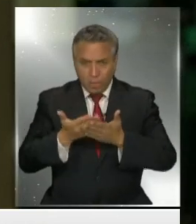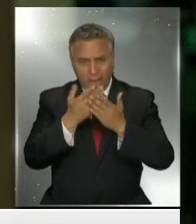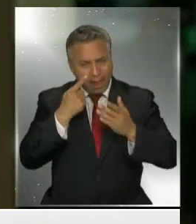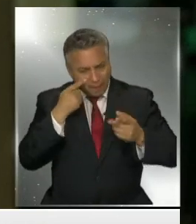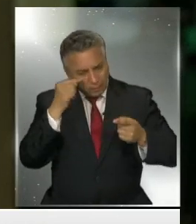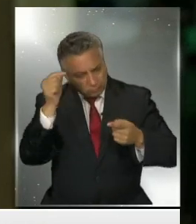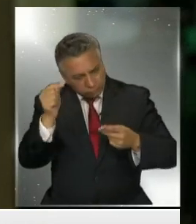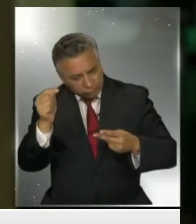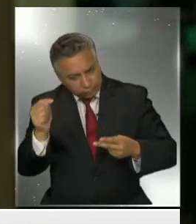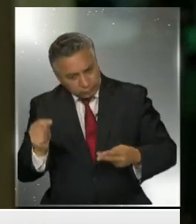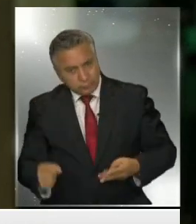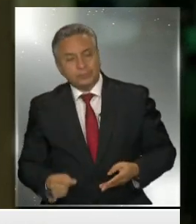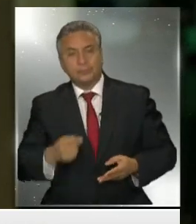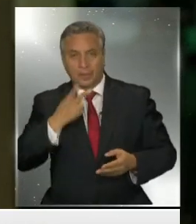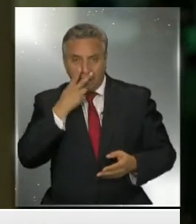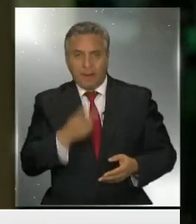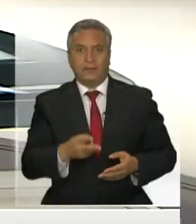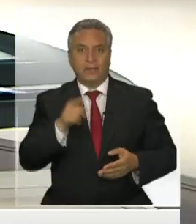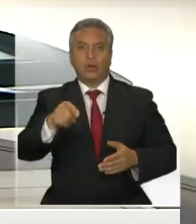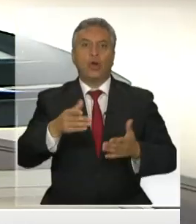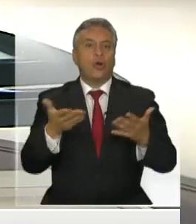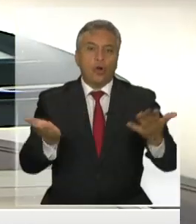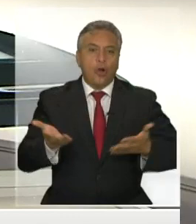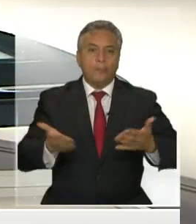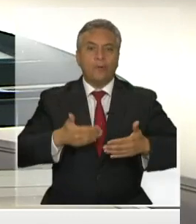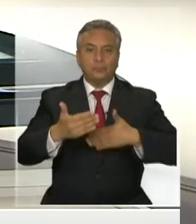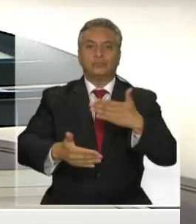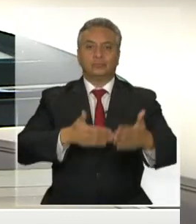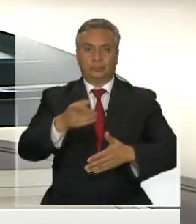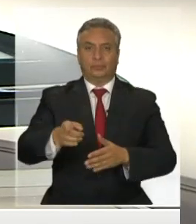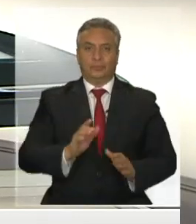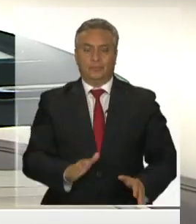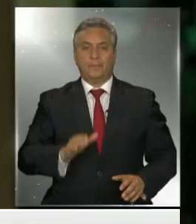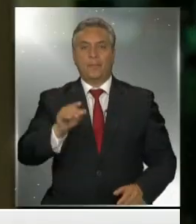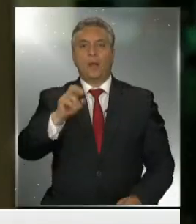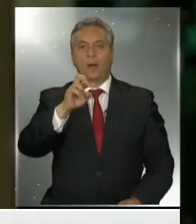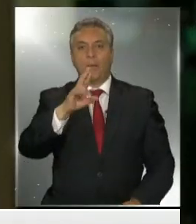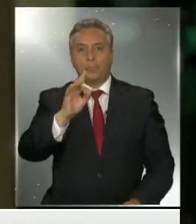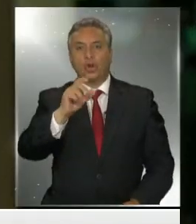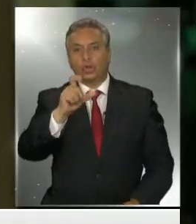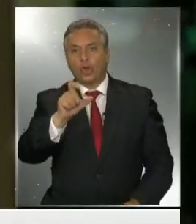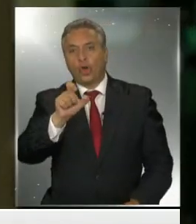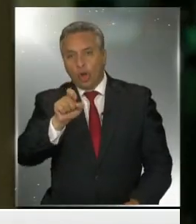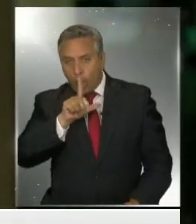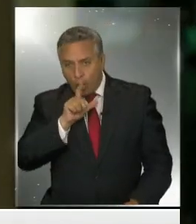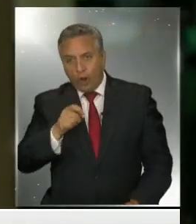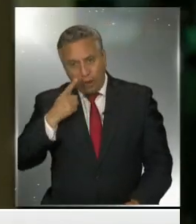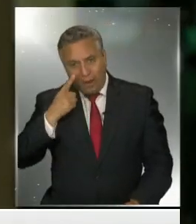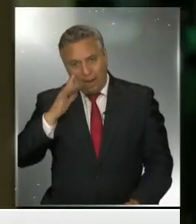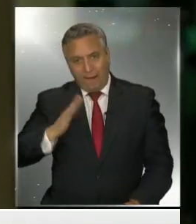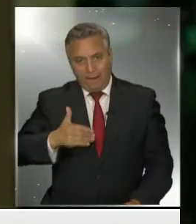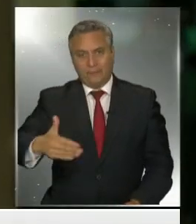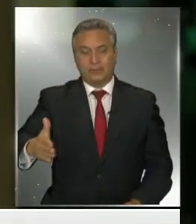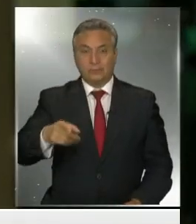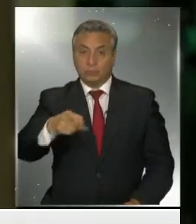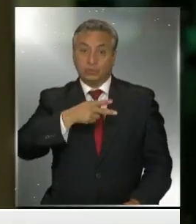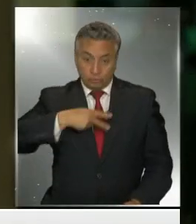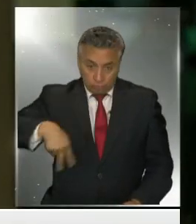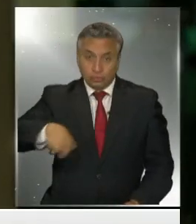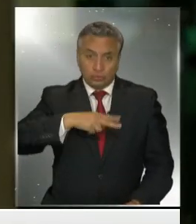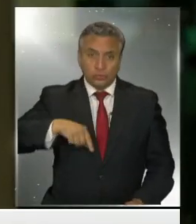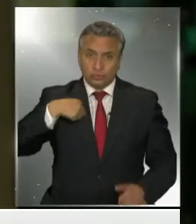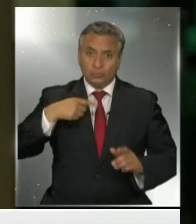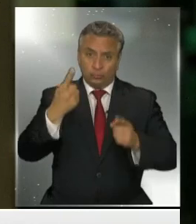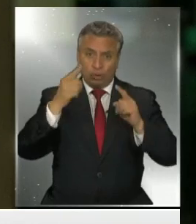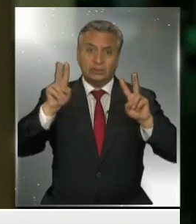respecto que no están en el proyecto de cómo operaría las fuerzas armadas cuáles serían los protocolos que tendrían que tener pero nosotros queremos que este un tema